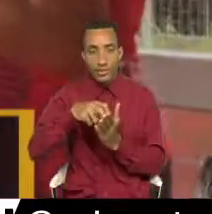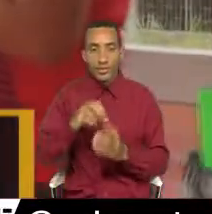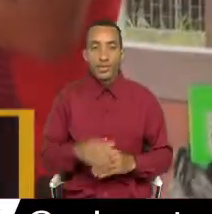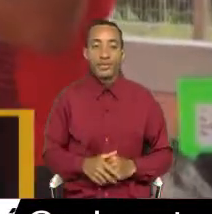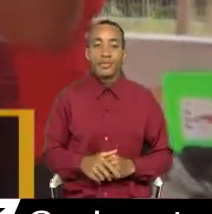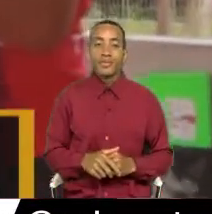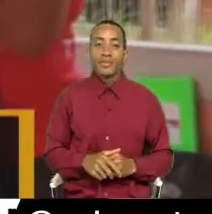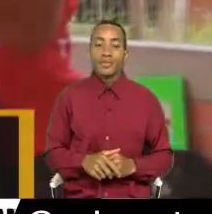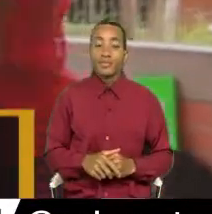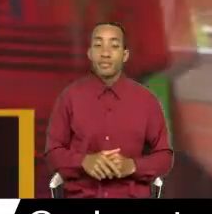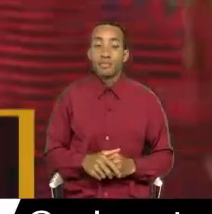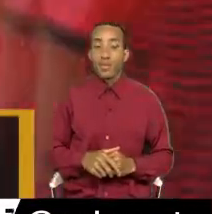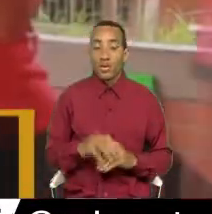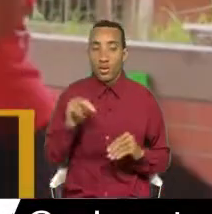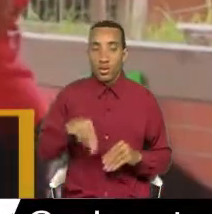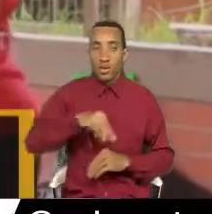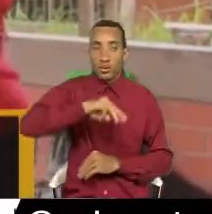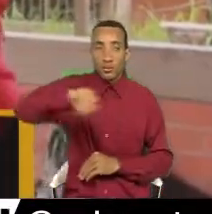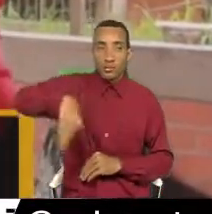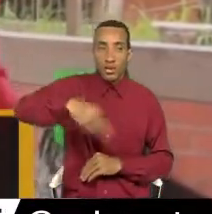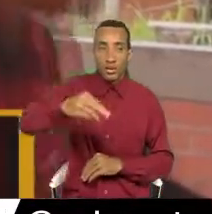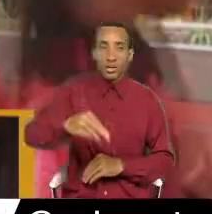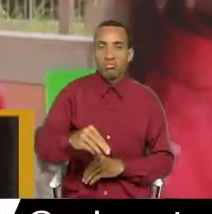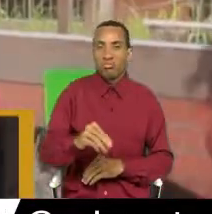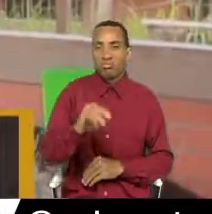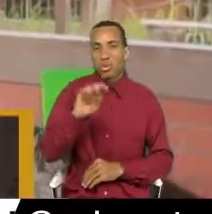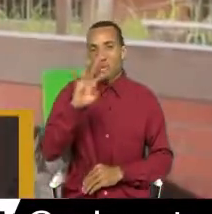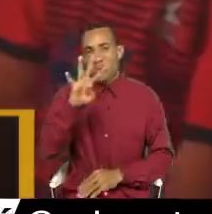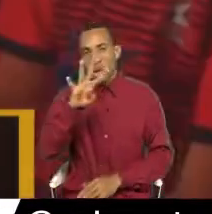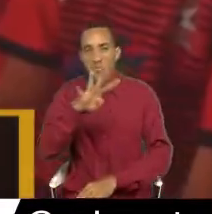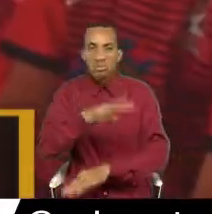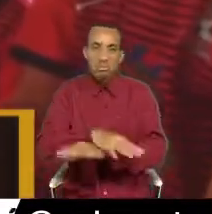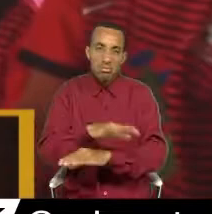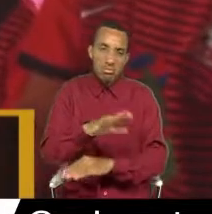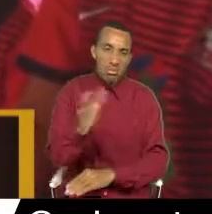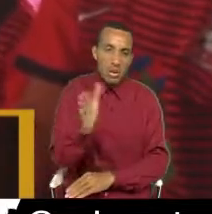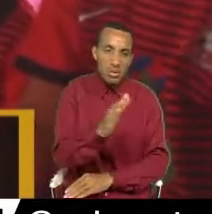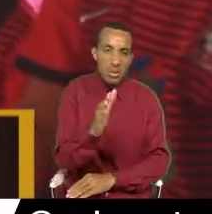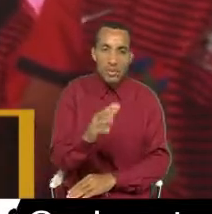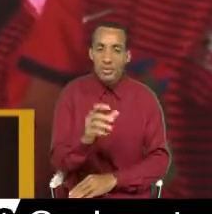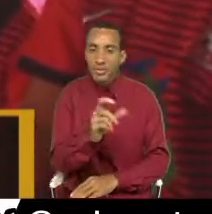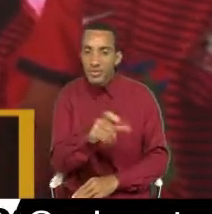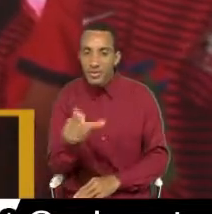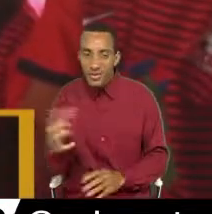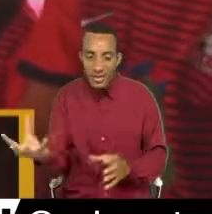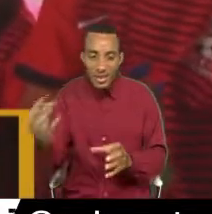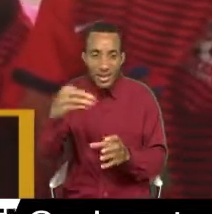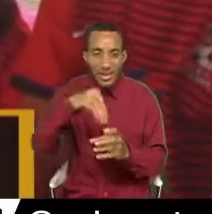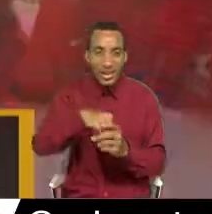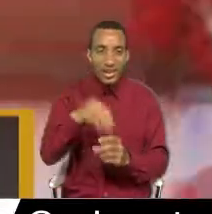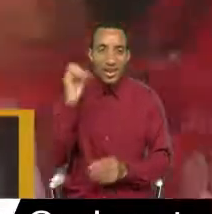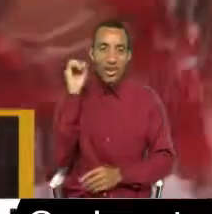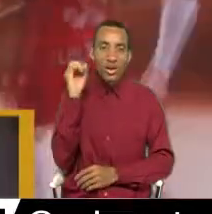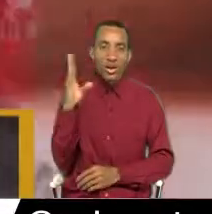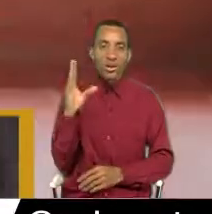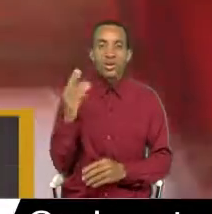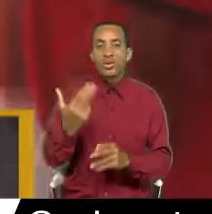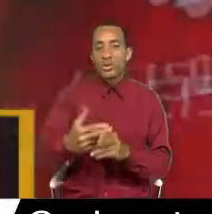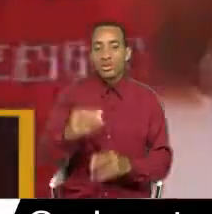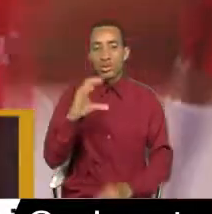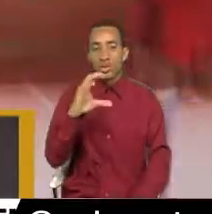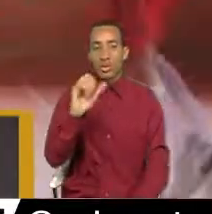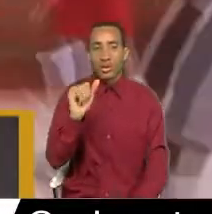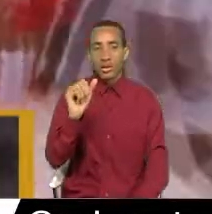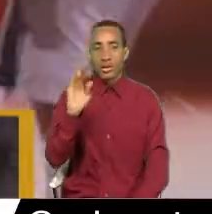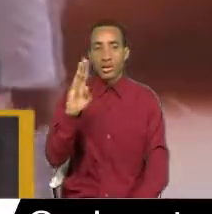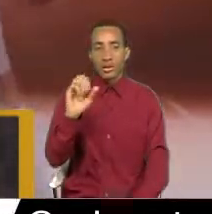Es miércoles y van a ser las 4 de la tarde. Los jugadores del Fútbol Club La Cabaña se apresuran para llegar a clases con la